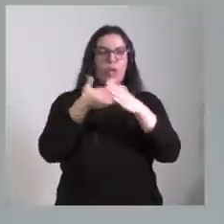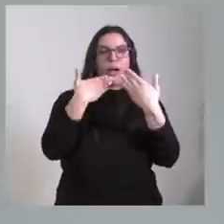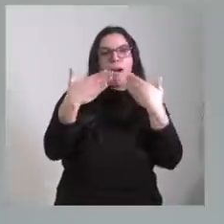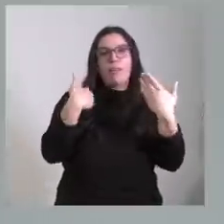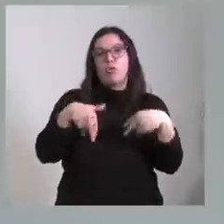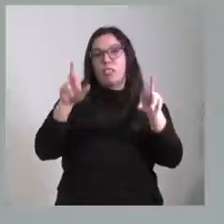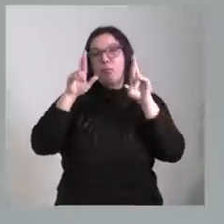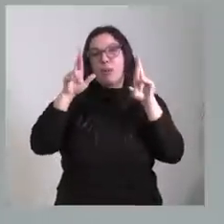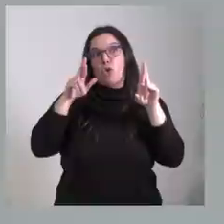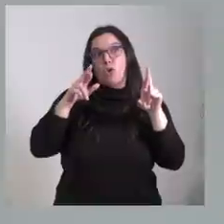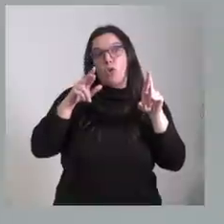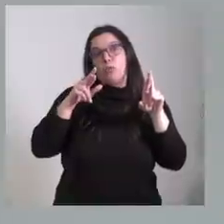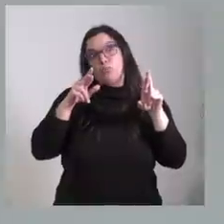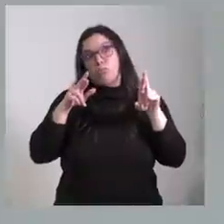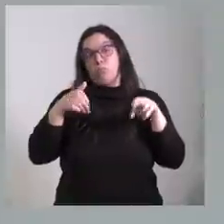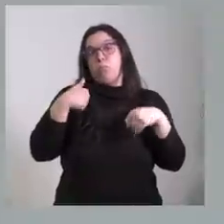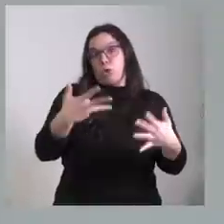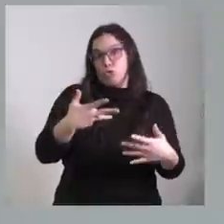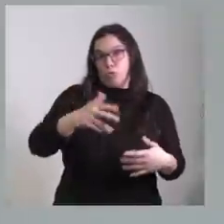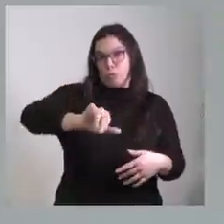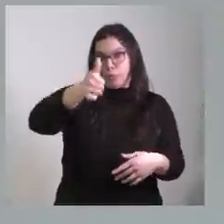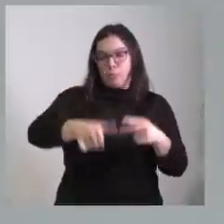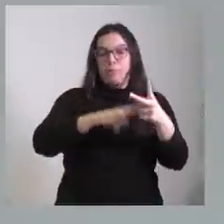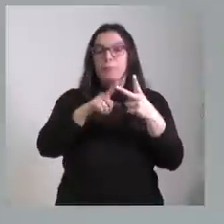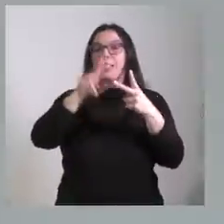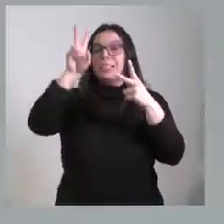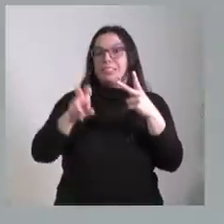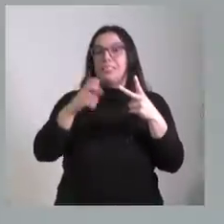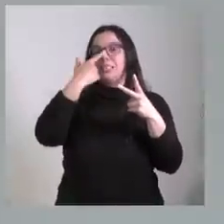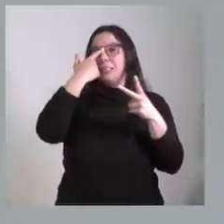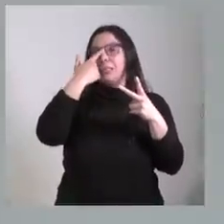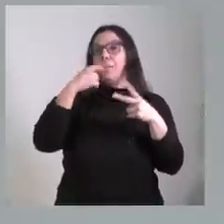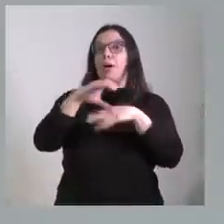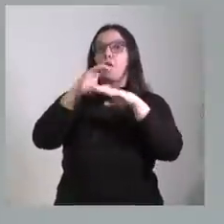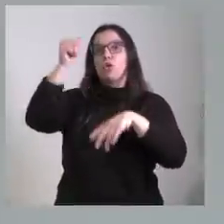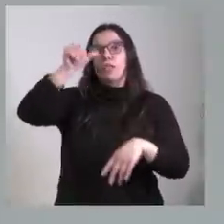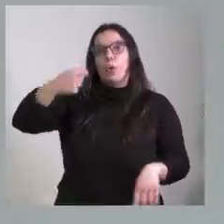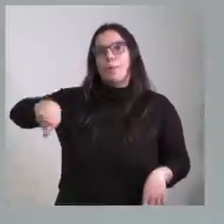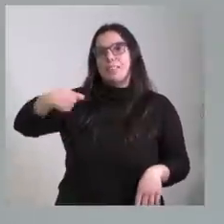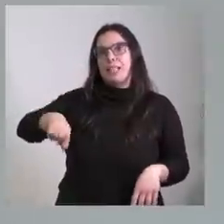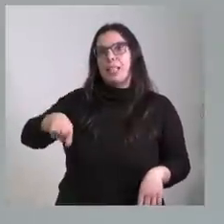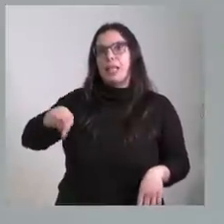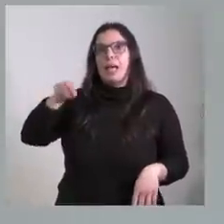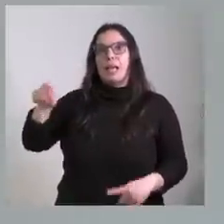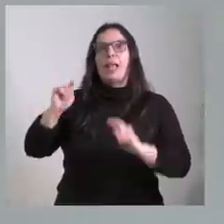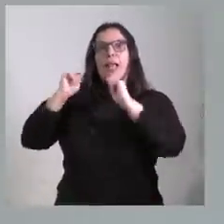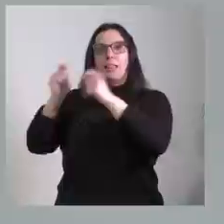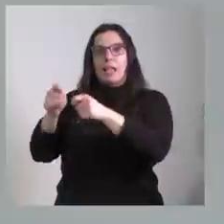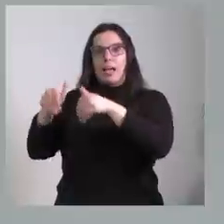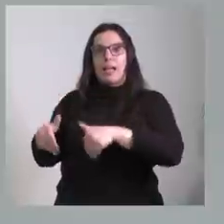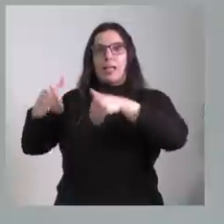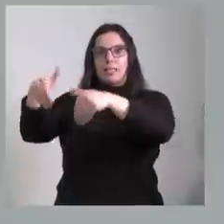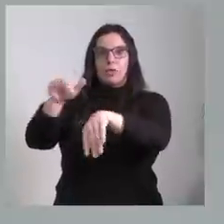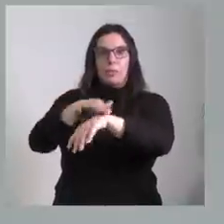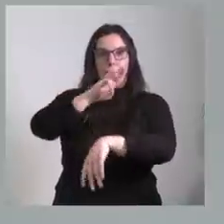es que espero que tengamos noticias pronto y respecto de la segunda el consejero de Presidencia ha sido designado como candidato del partido Popular